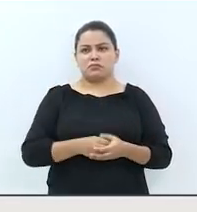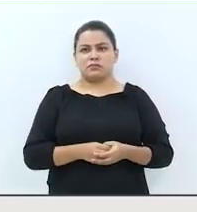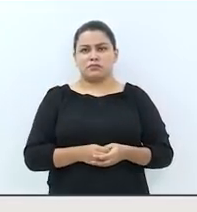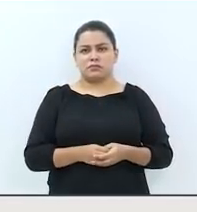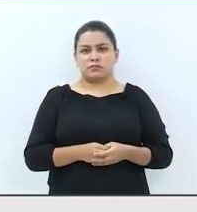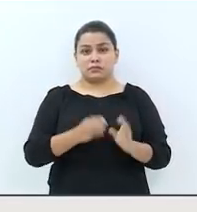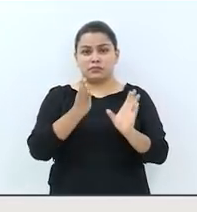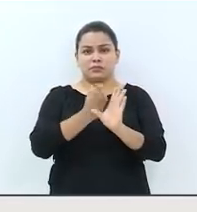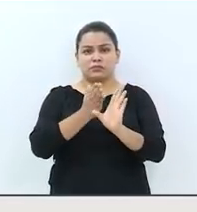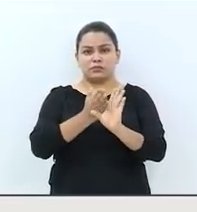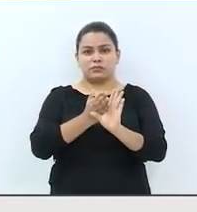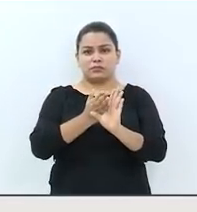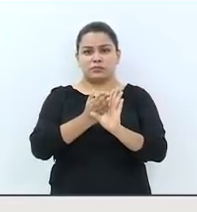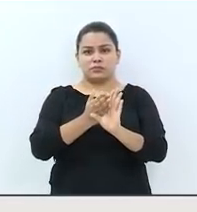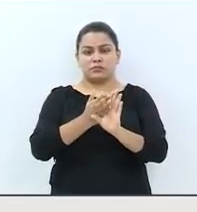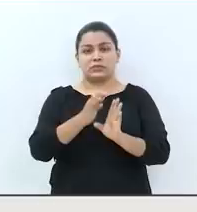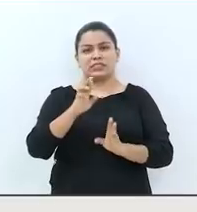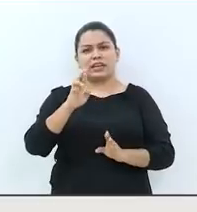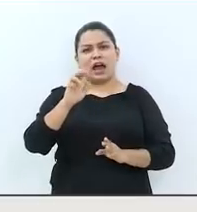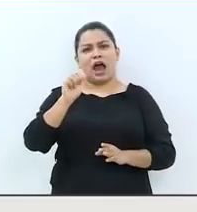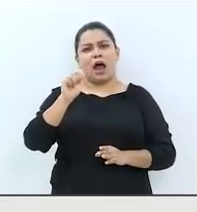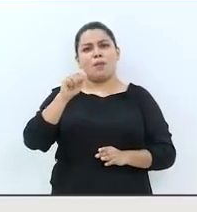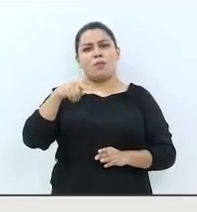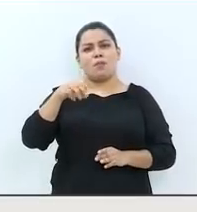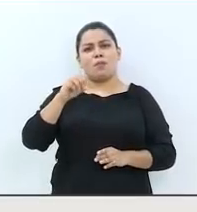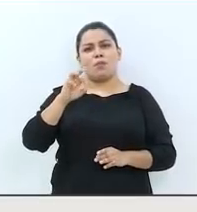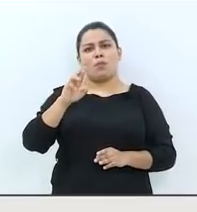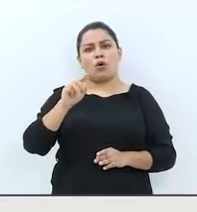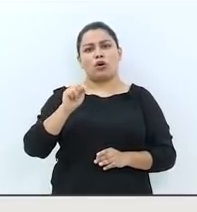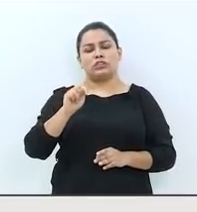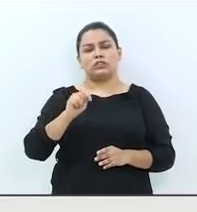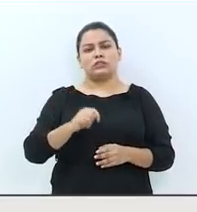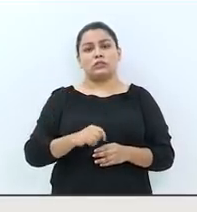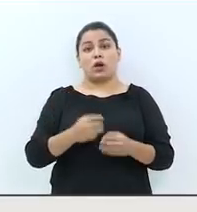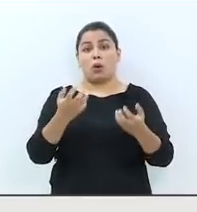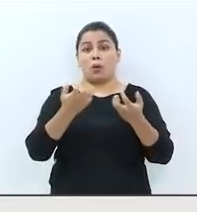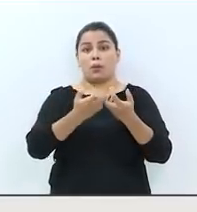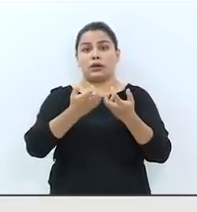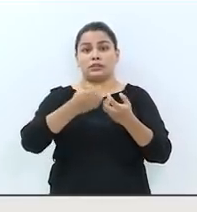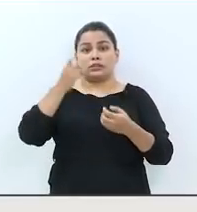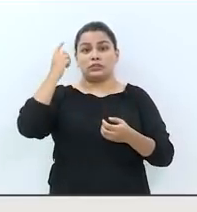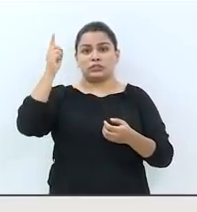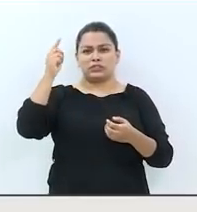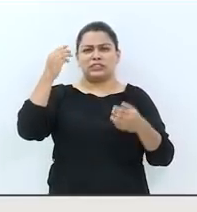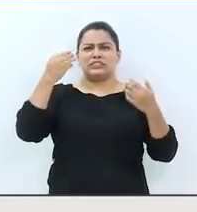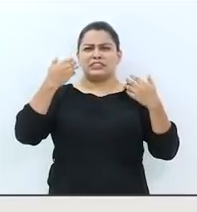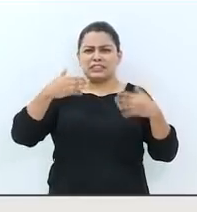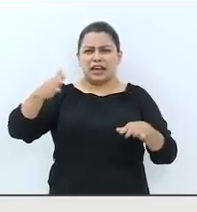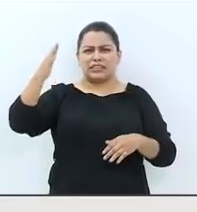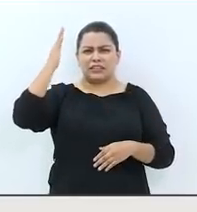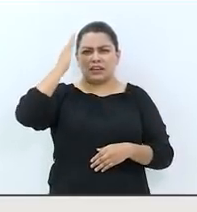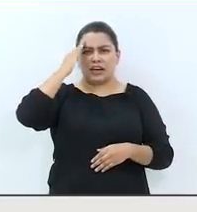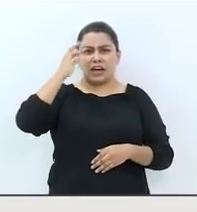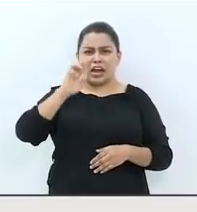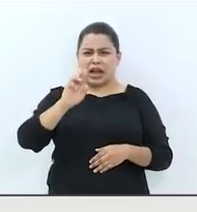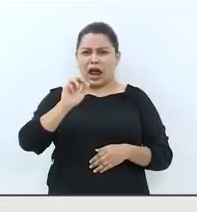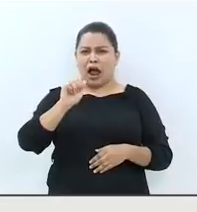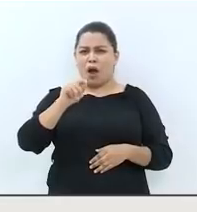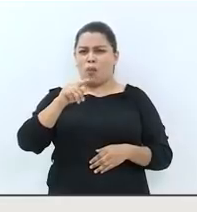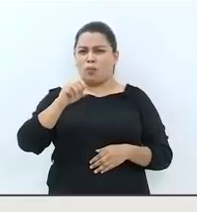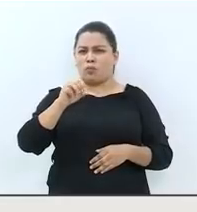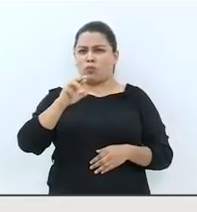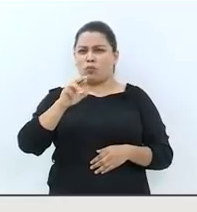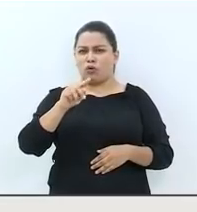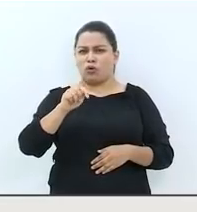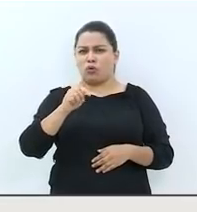en psicología del rapport. Compañeras y compañeros docentes, ¿ya han escuchado el del rapport? ¿Cómo va?